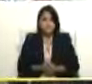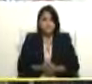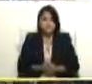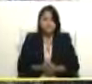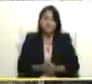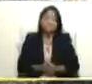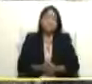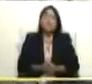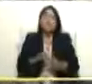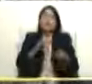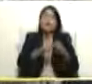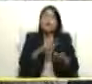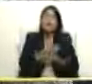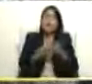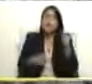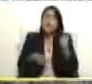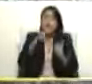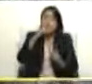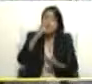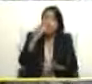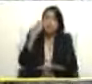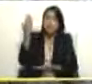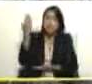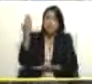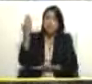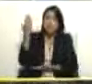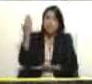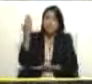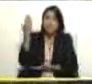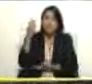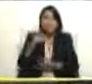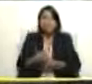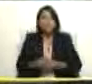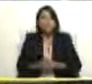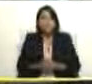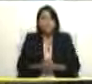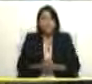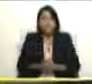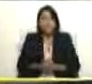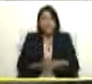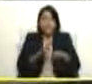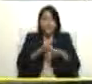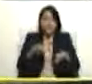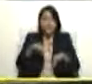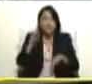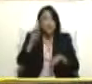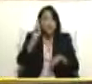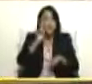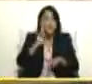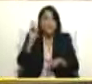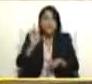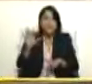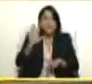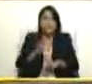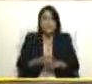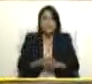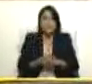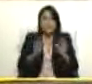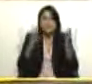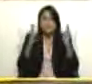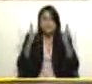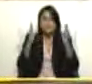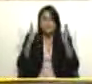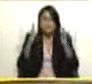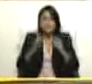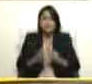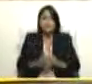Ciudadana Cilia Flores de Maduro, primera combatiente de la República Bolivariana de Venezuela.